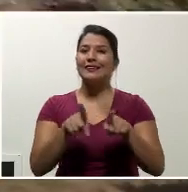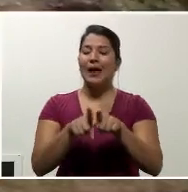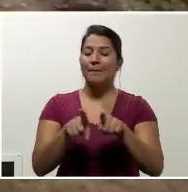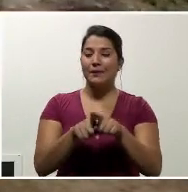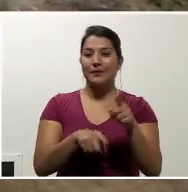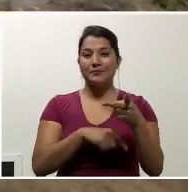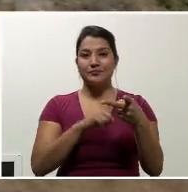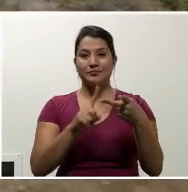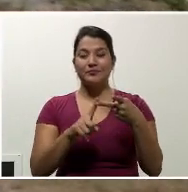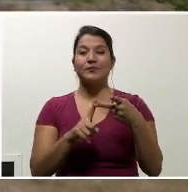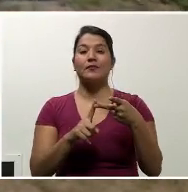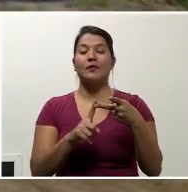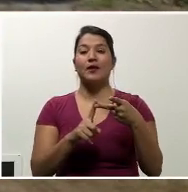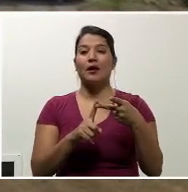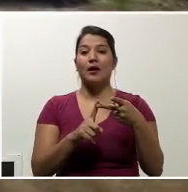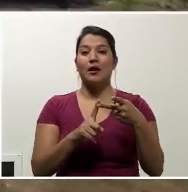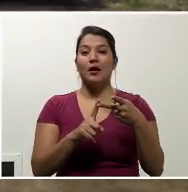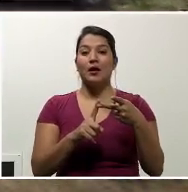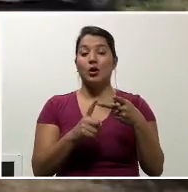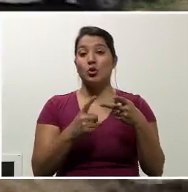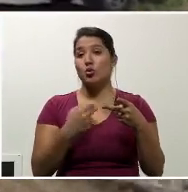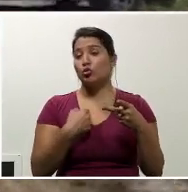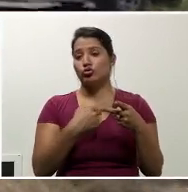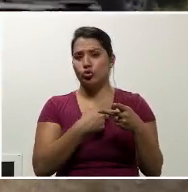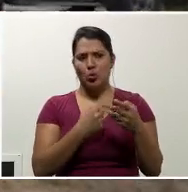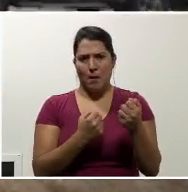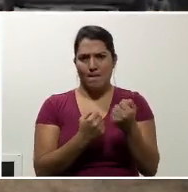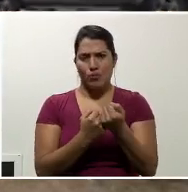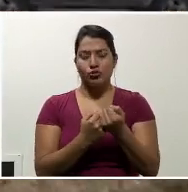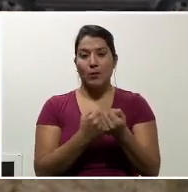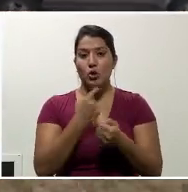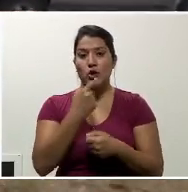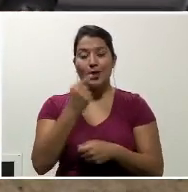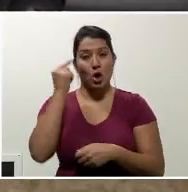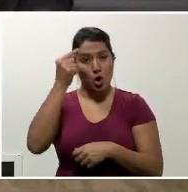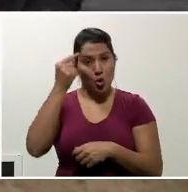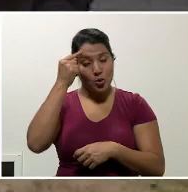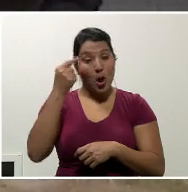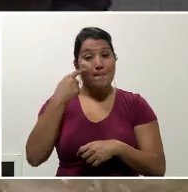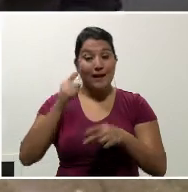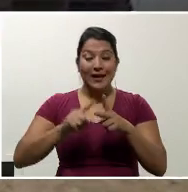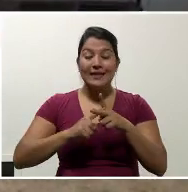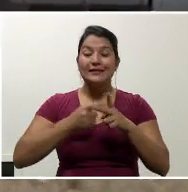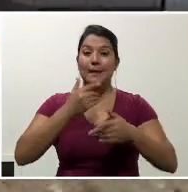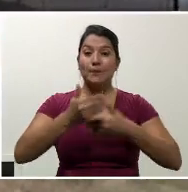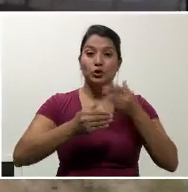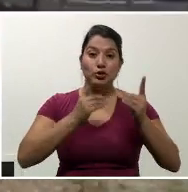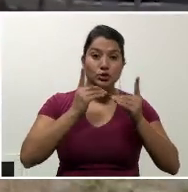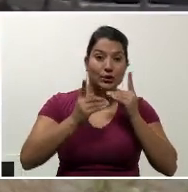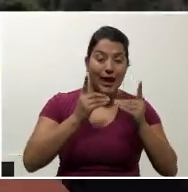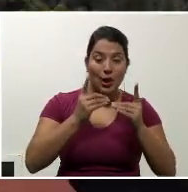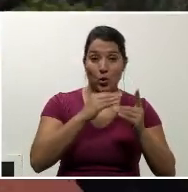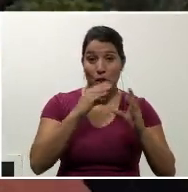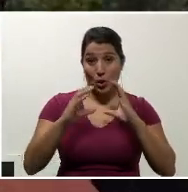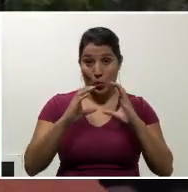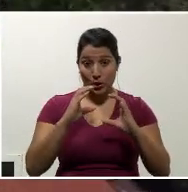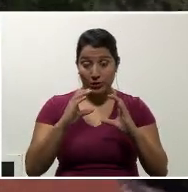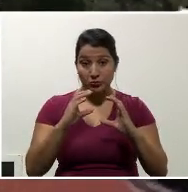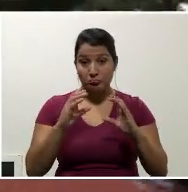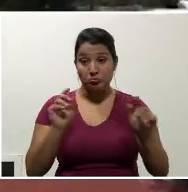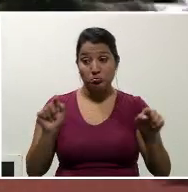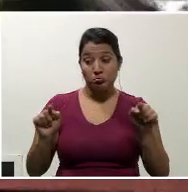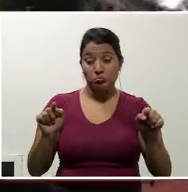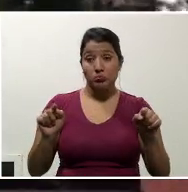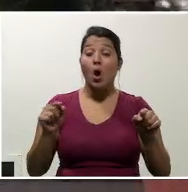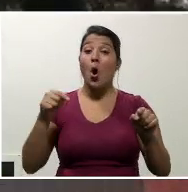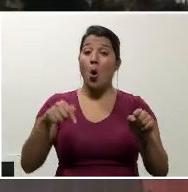misión que ha lanzado el Gobierno de la República para iniciar ese proceso de diálogo, de comunicación con ambas partes, y ha sido muy